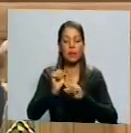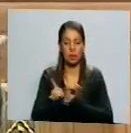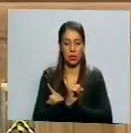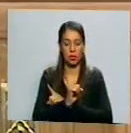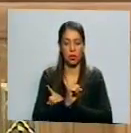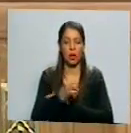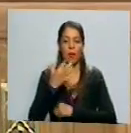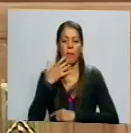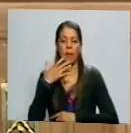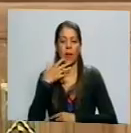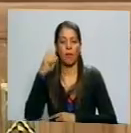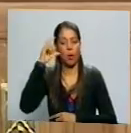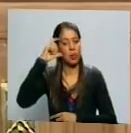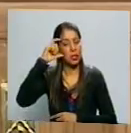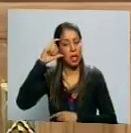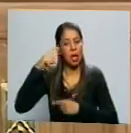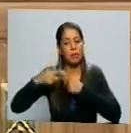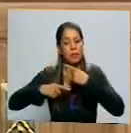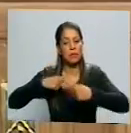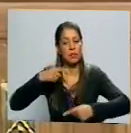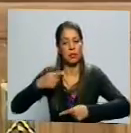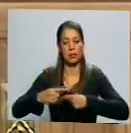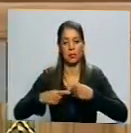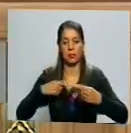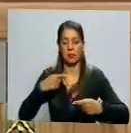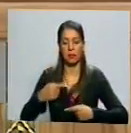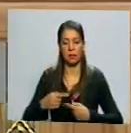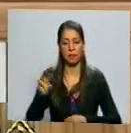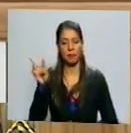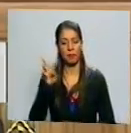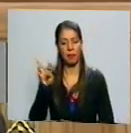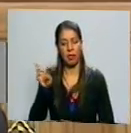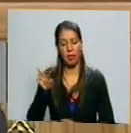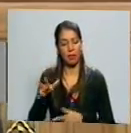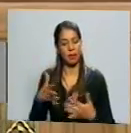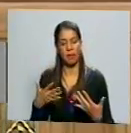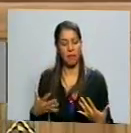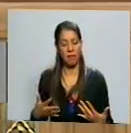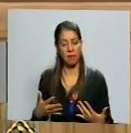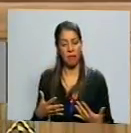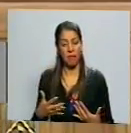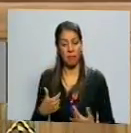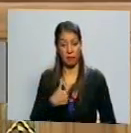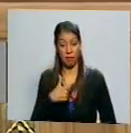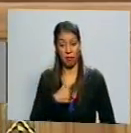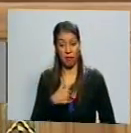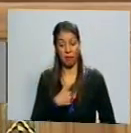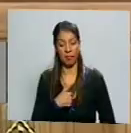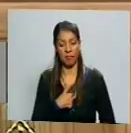revisar la cotidianidad de las actividades que vivimos los venezolanos. Y yo voy a